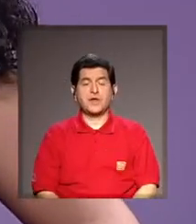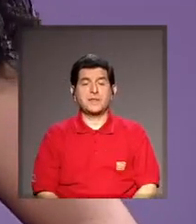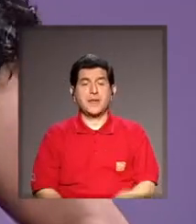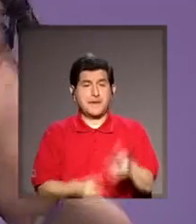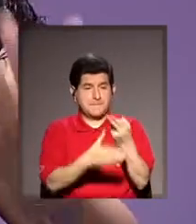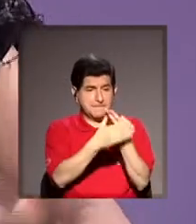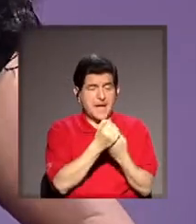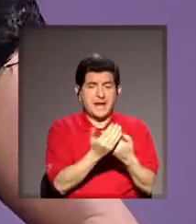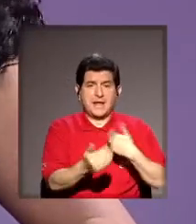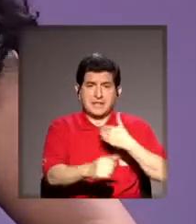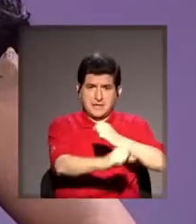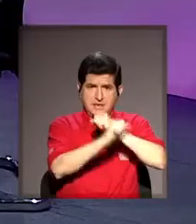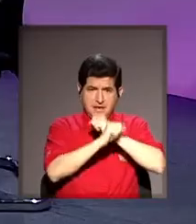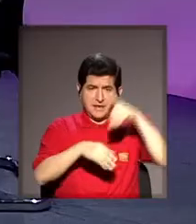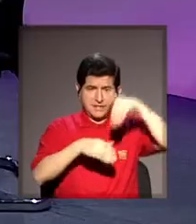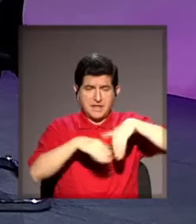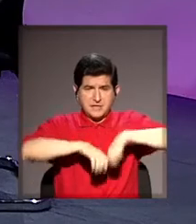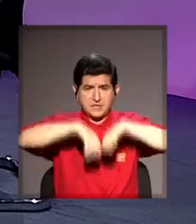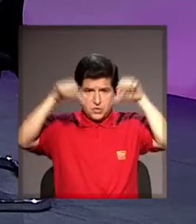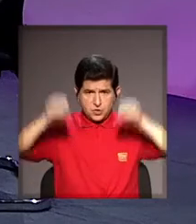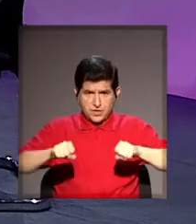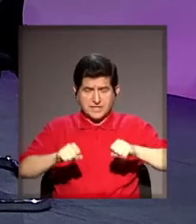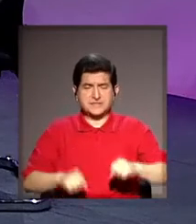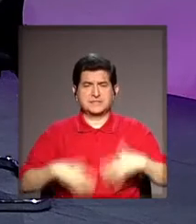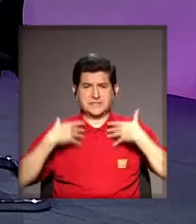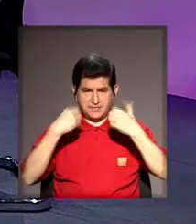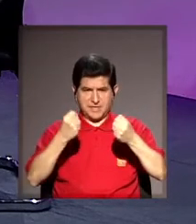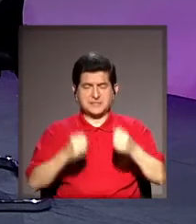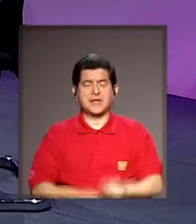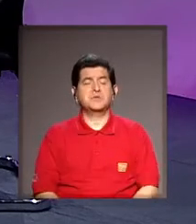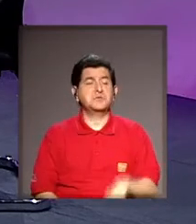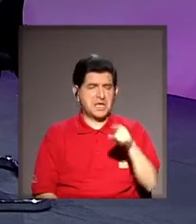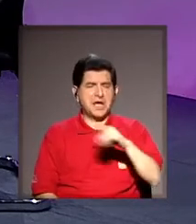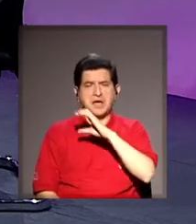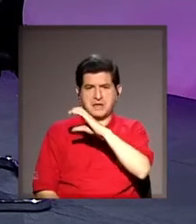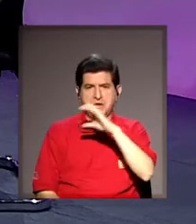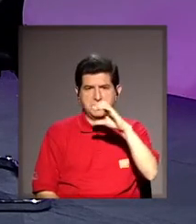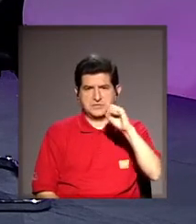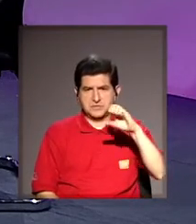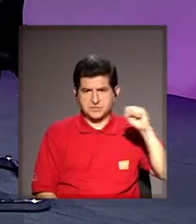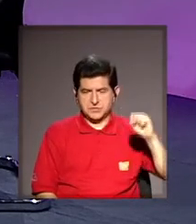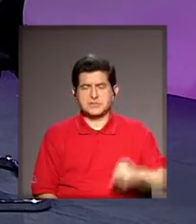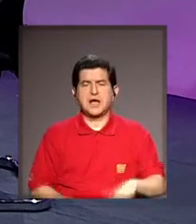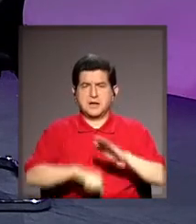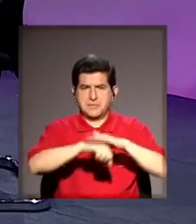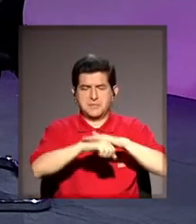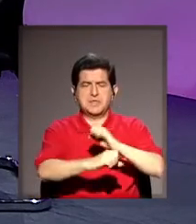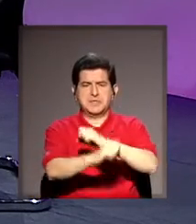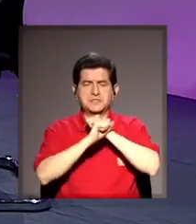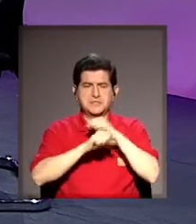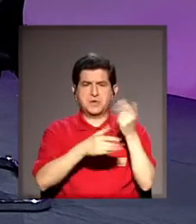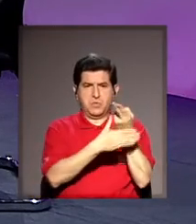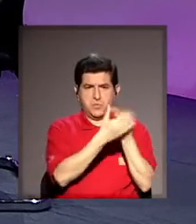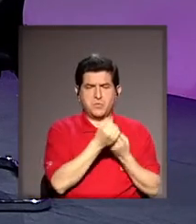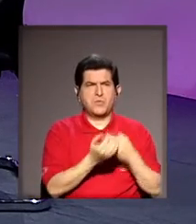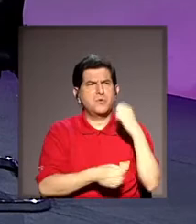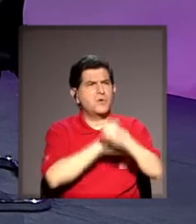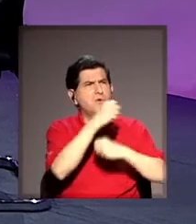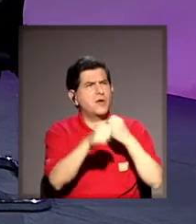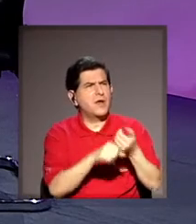pareja dentro del sistema de salud la caja es posible asegurar a nuestra pareja también es posible desde el año